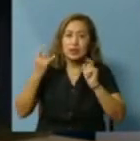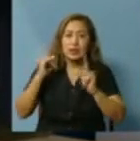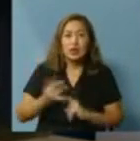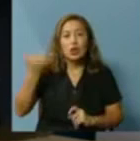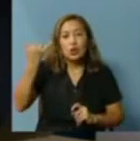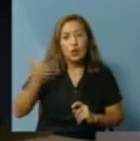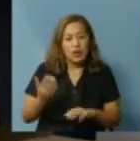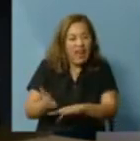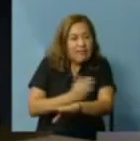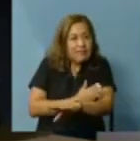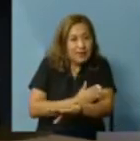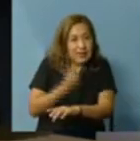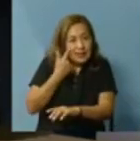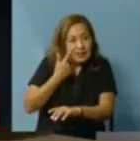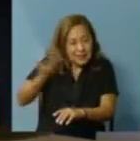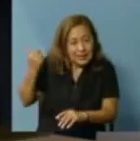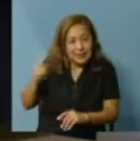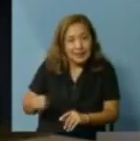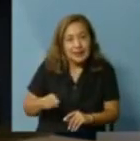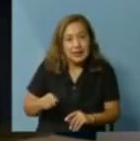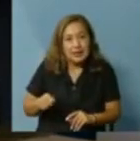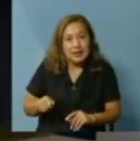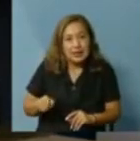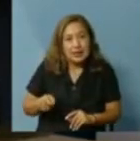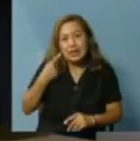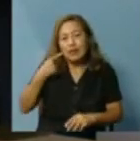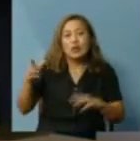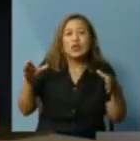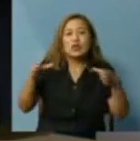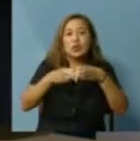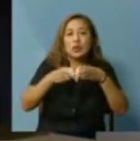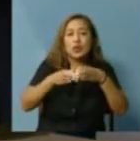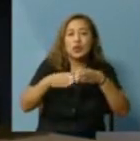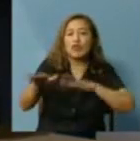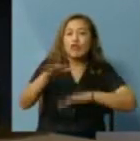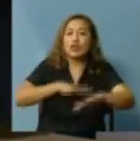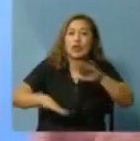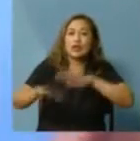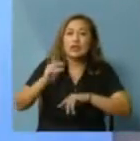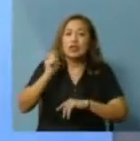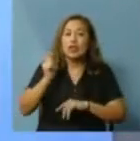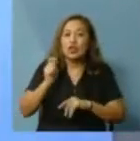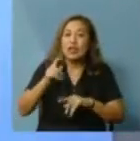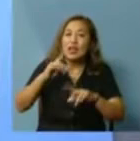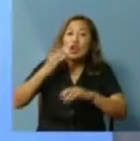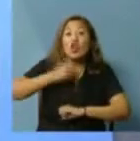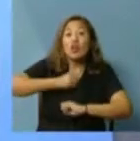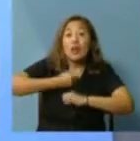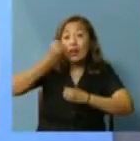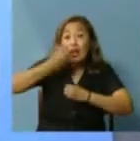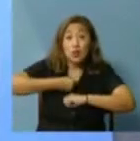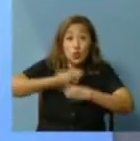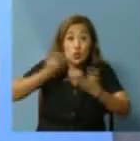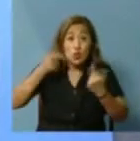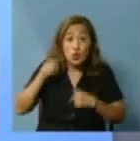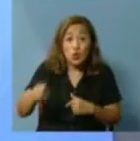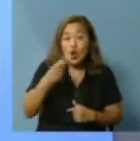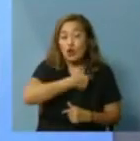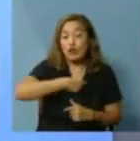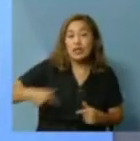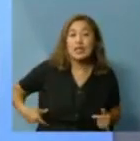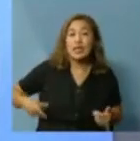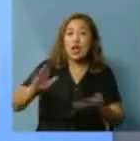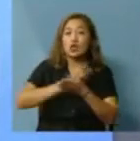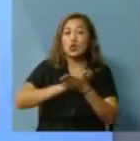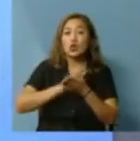antes haya yo tengo una reunión que estaba programada con él con lo que anunció el gobernador de darle una solución